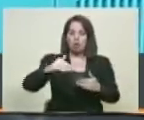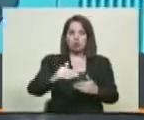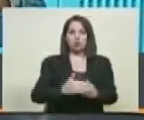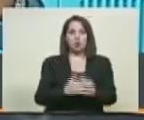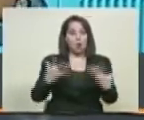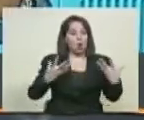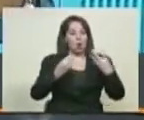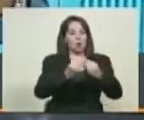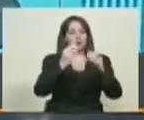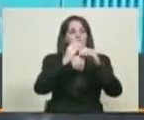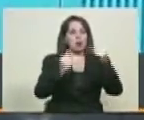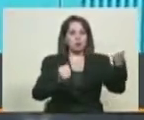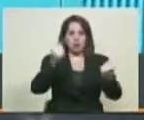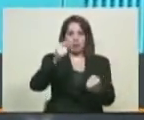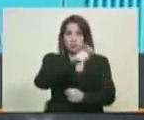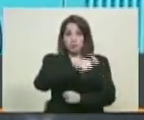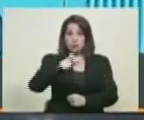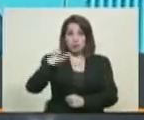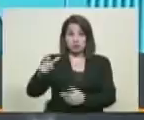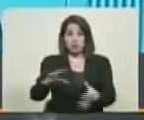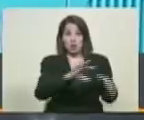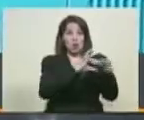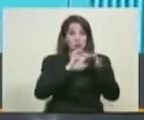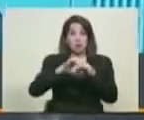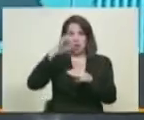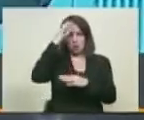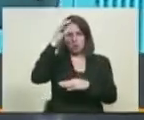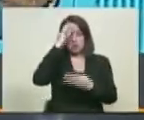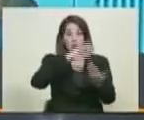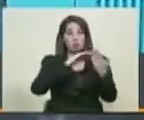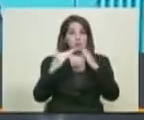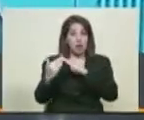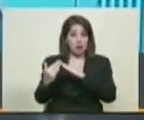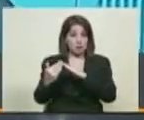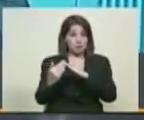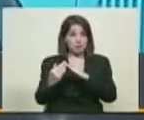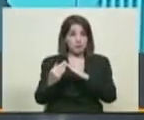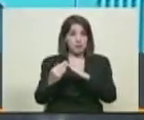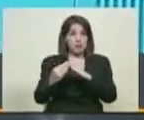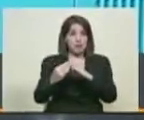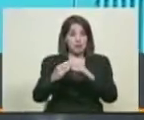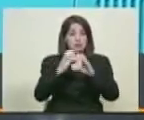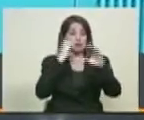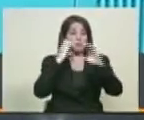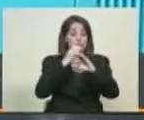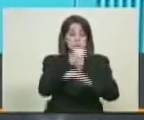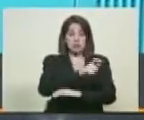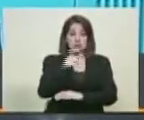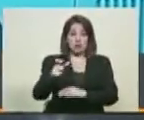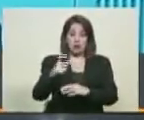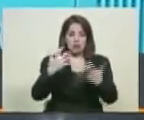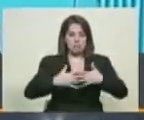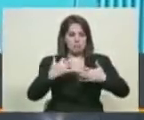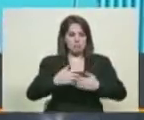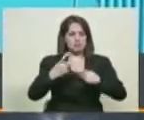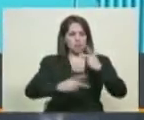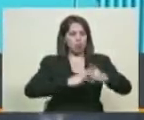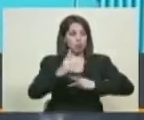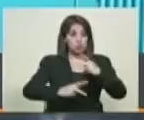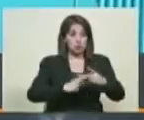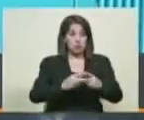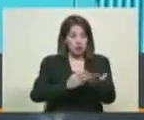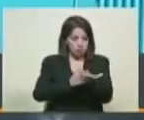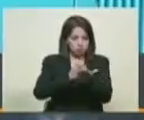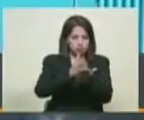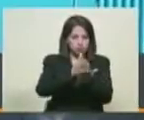junto a los transportistas, para juntar consejos comunales, transportistas e industrias productivas, porque el camino que ha señalado